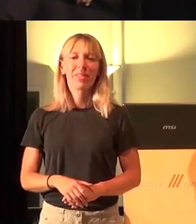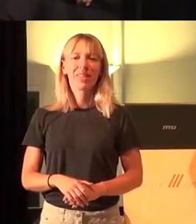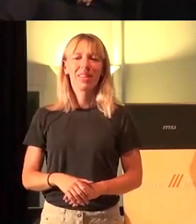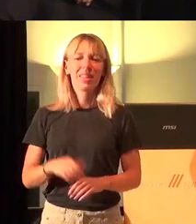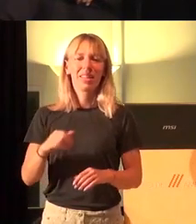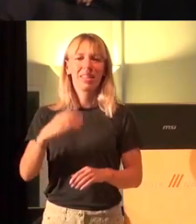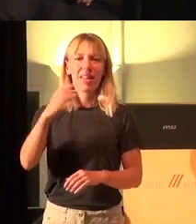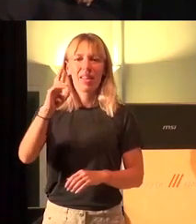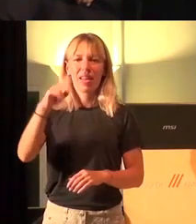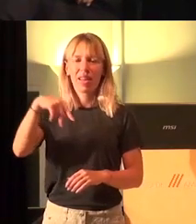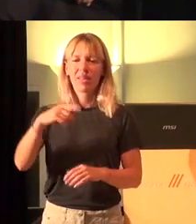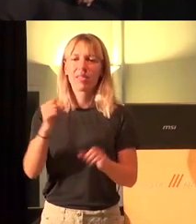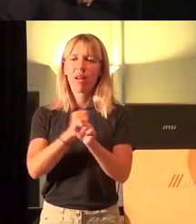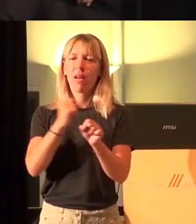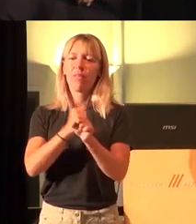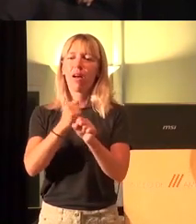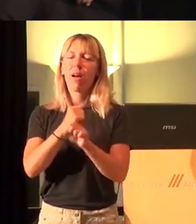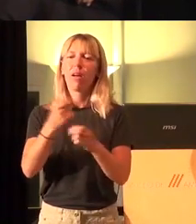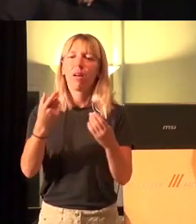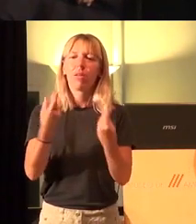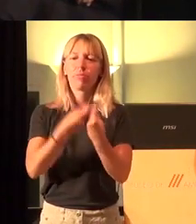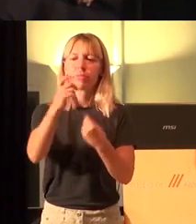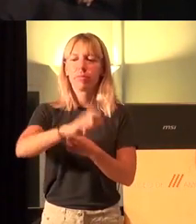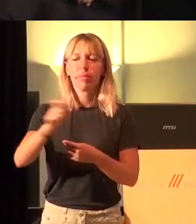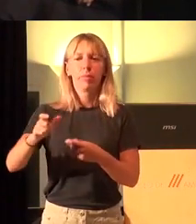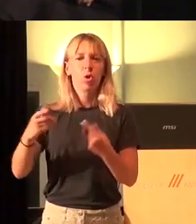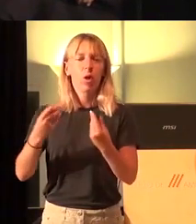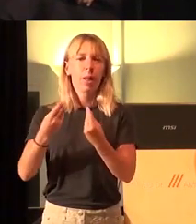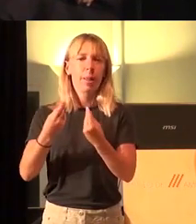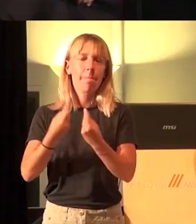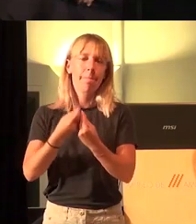Desde el CRL Nueva Vida trabajáis con personas que tienen